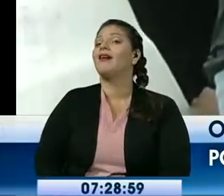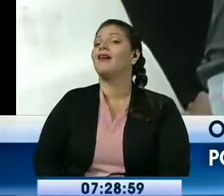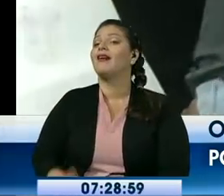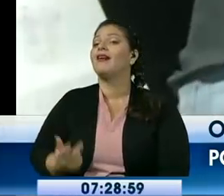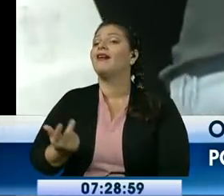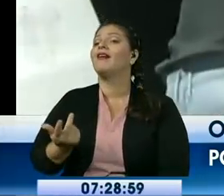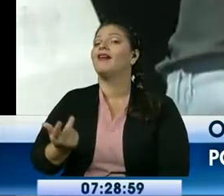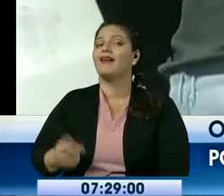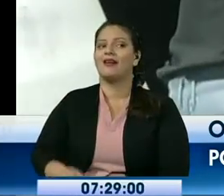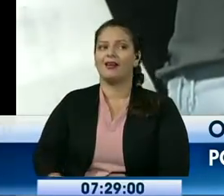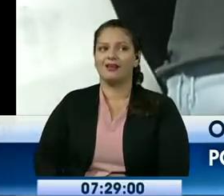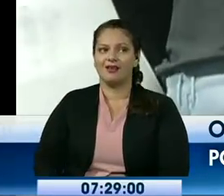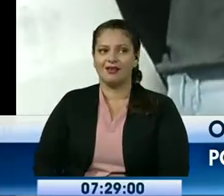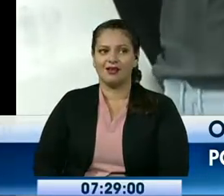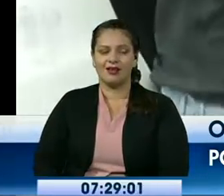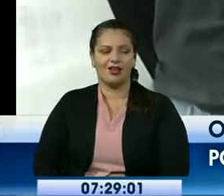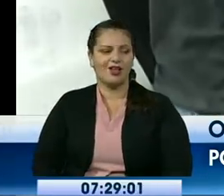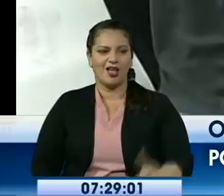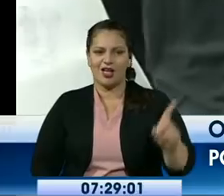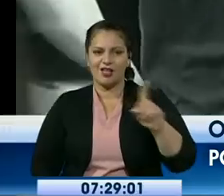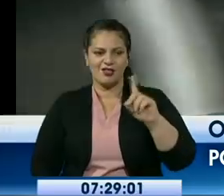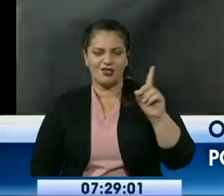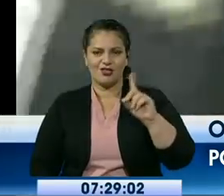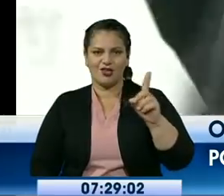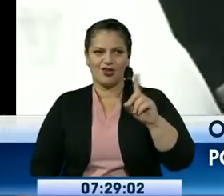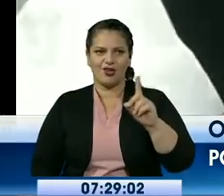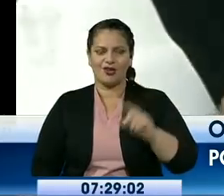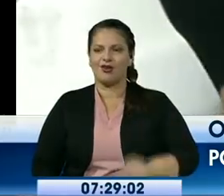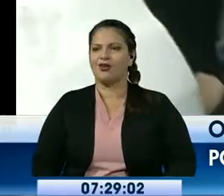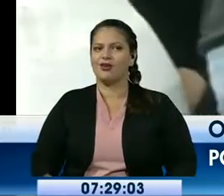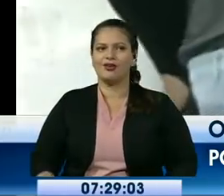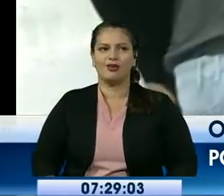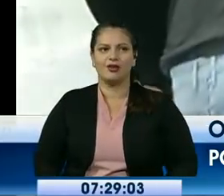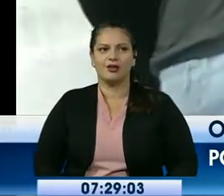Bueno, ahí los agentes van a determinar si...